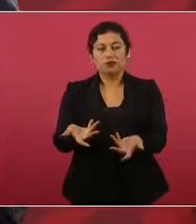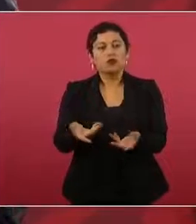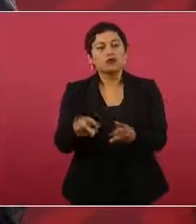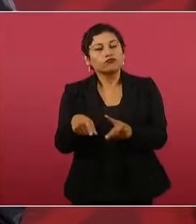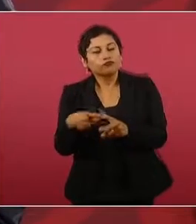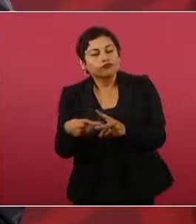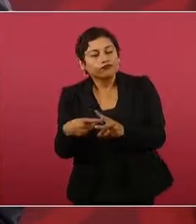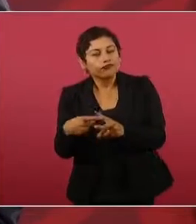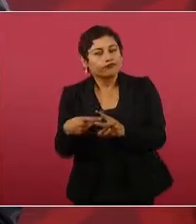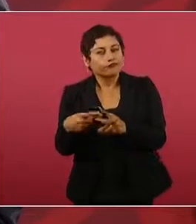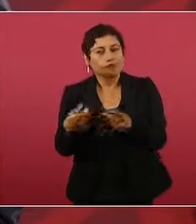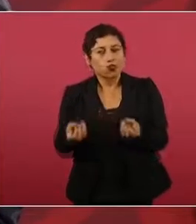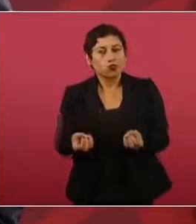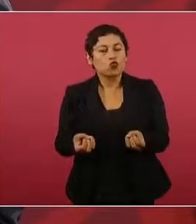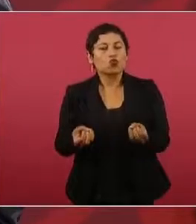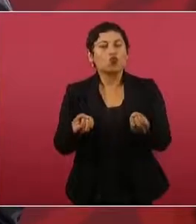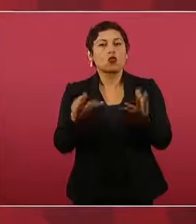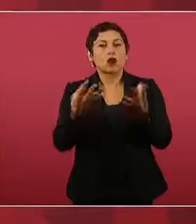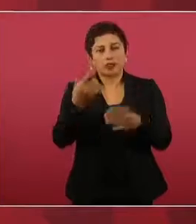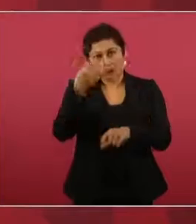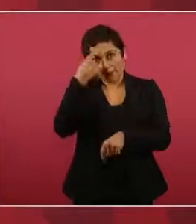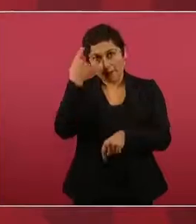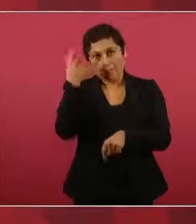para financiar